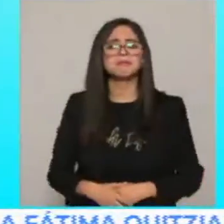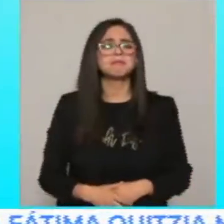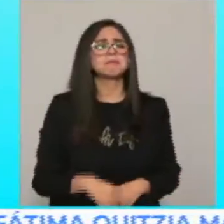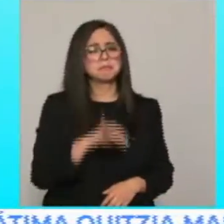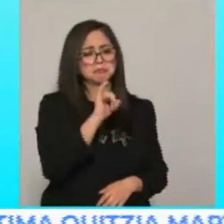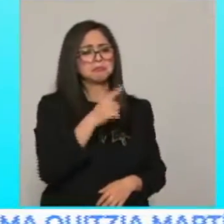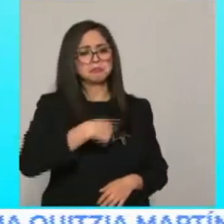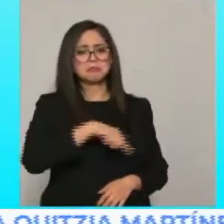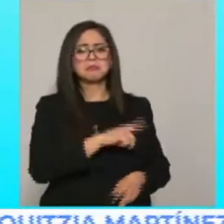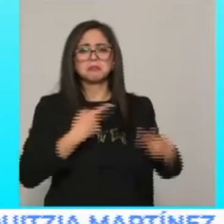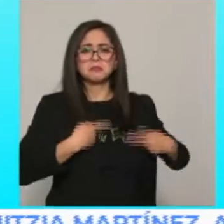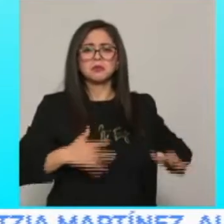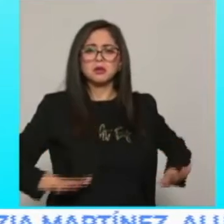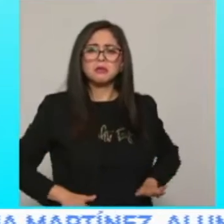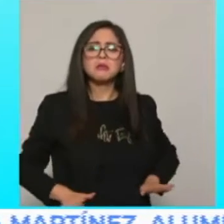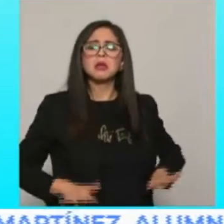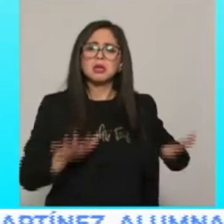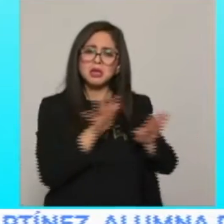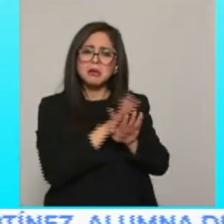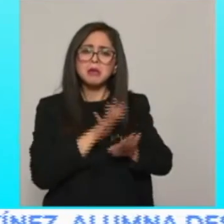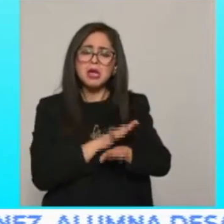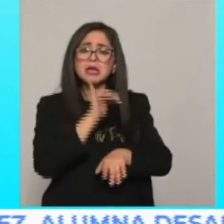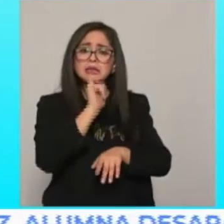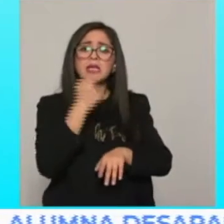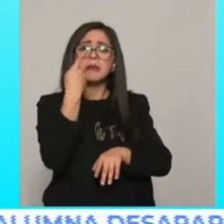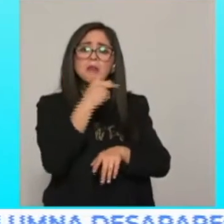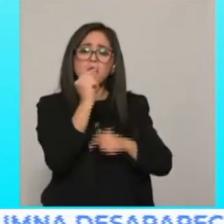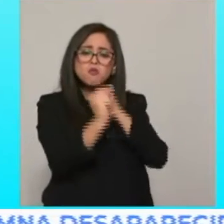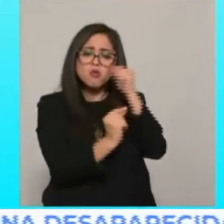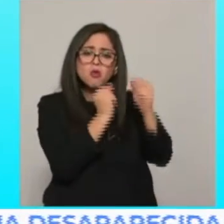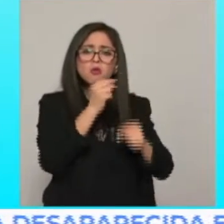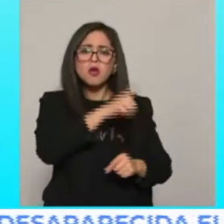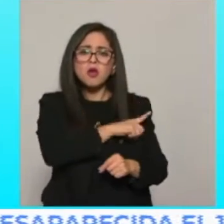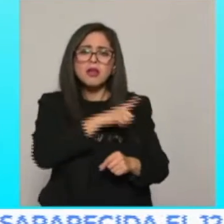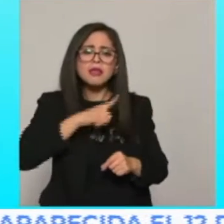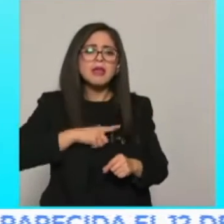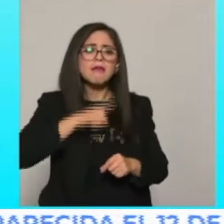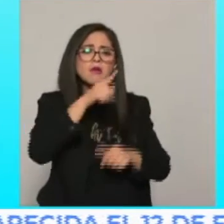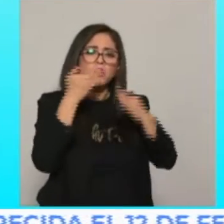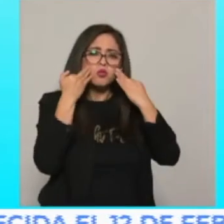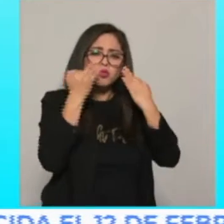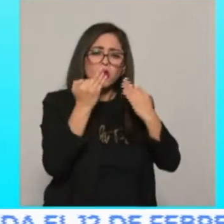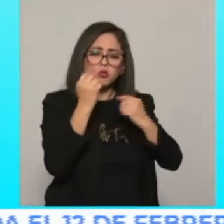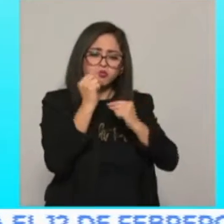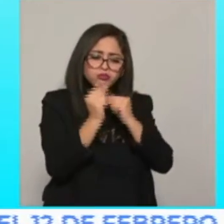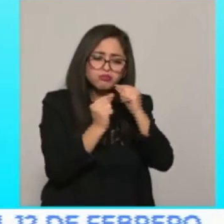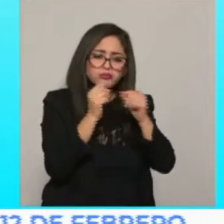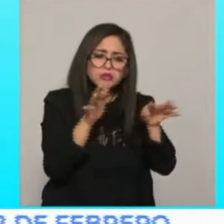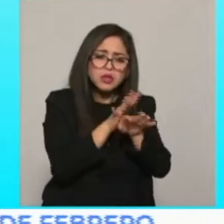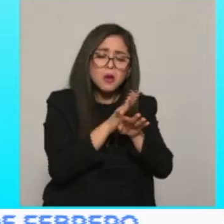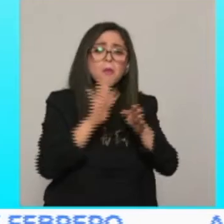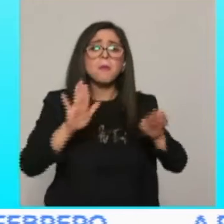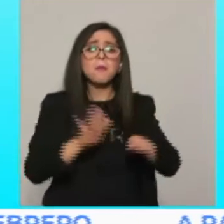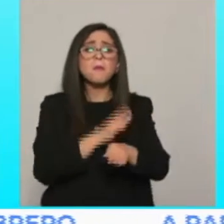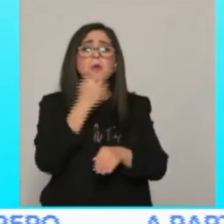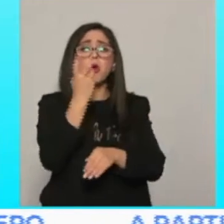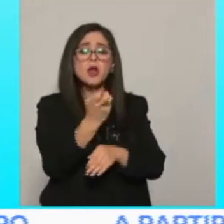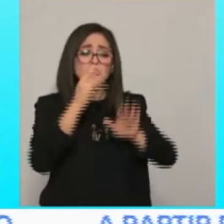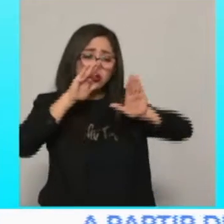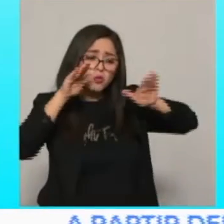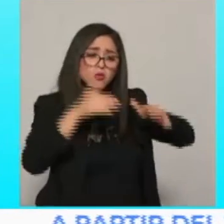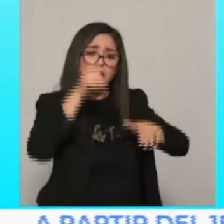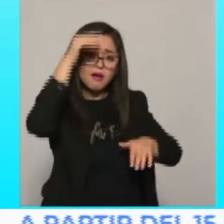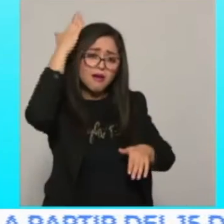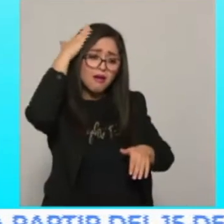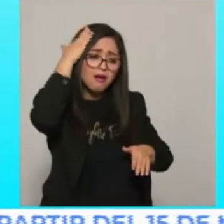que es un panecito que se come a mordidas pequeñas. Precisamente por eso se elevó a rango constitucional grupos de atención prioritaria,